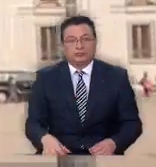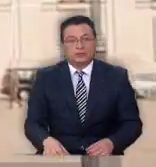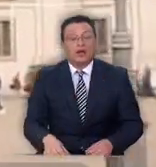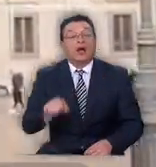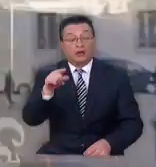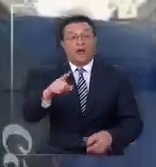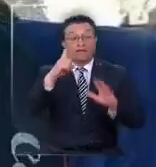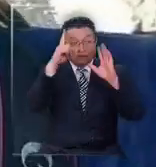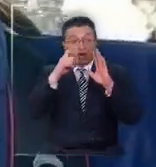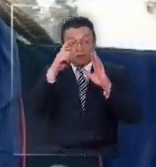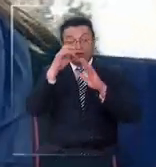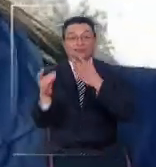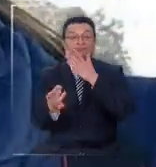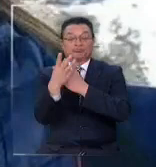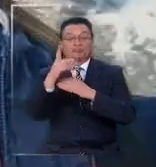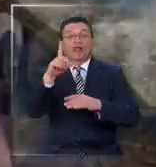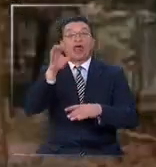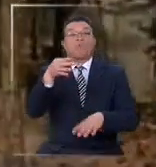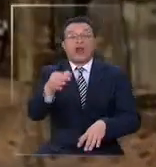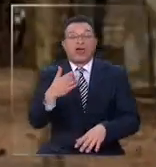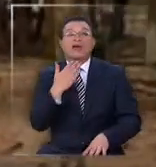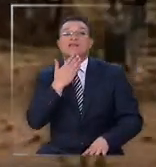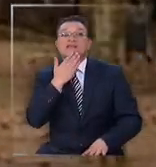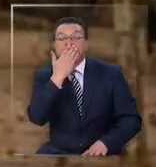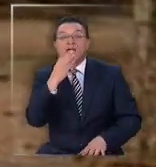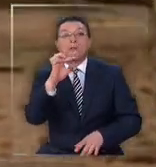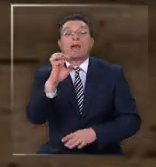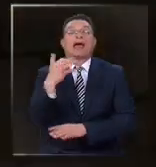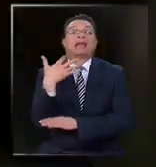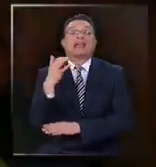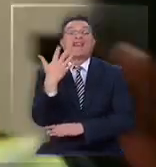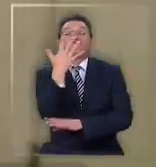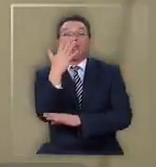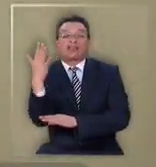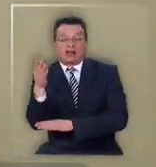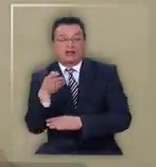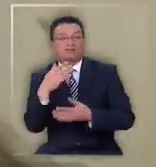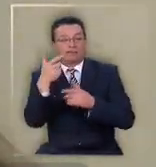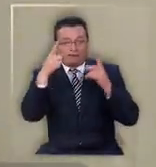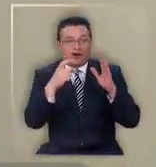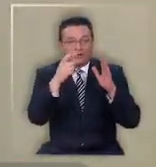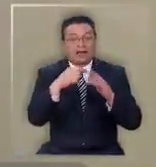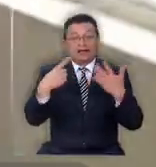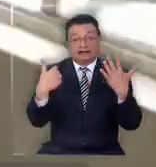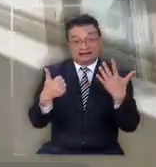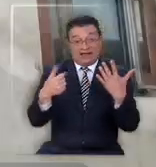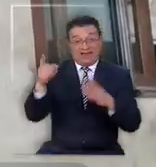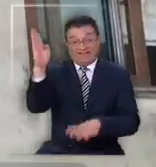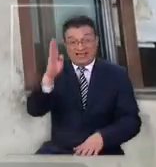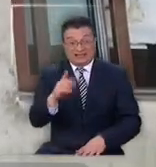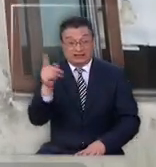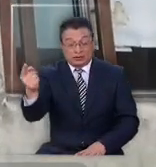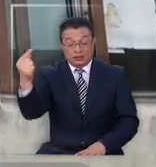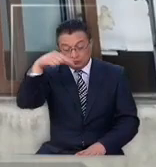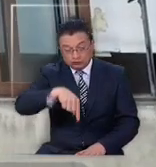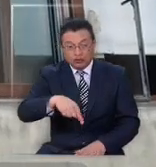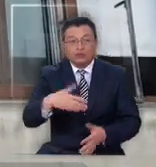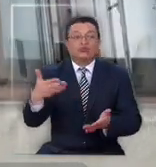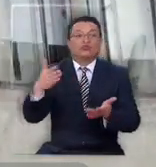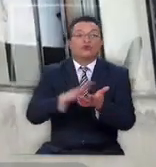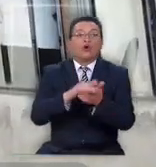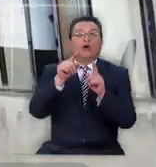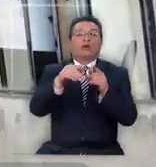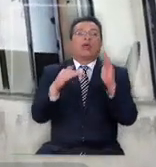Alcanzaron a subir unas fotos en La Moneda, en la nieve y en el parque forestal. Esta familia de 6 brasileños encontró la muerte en